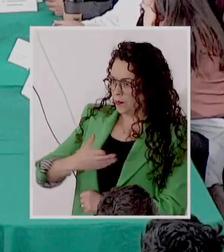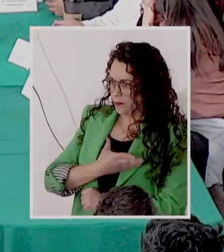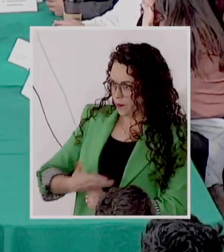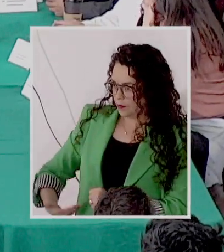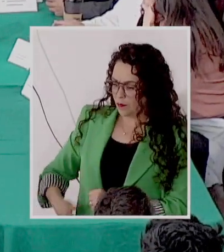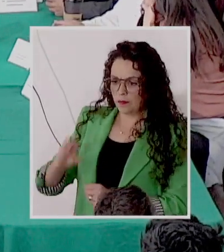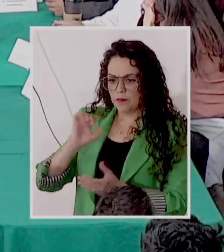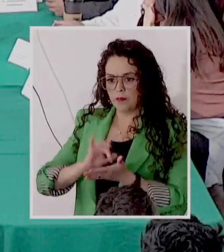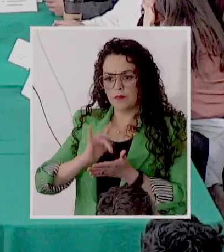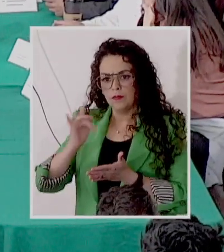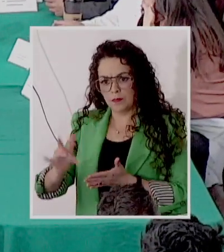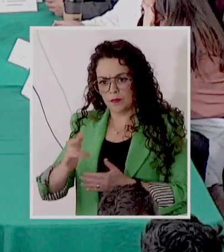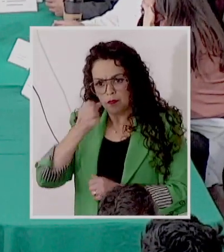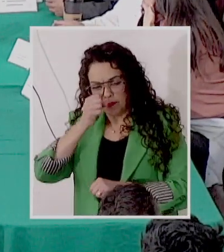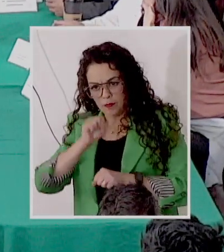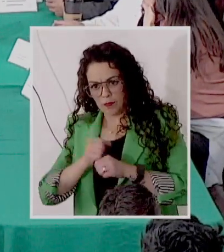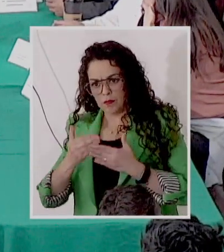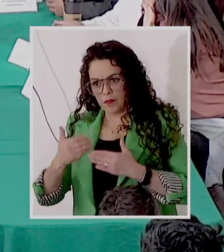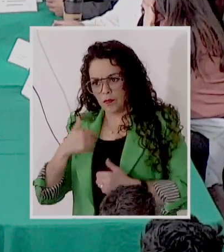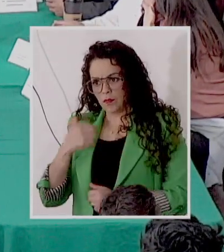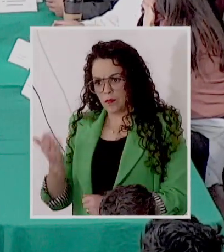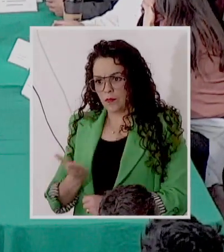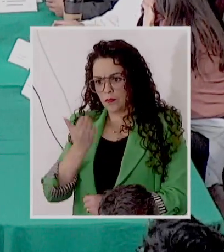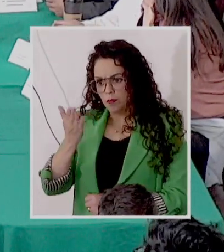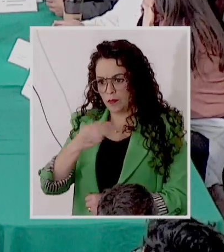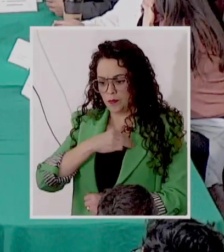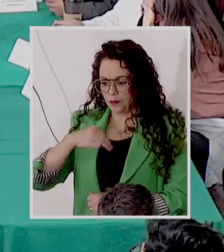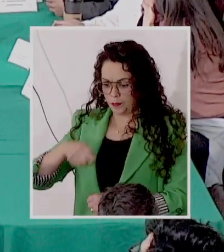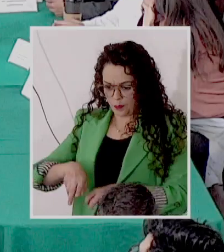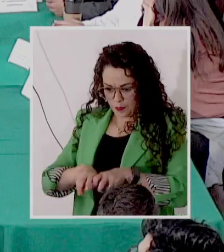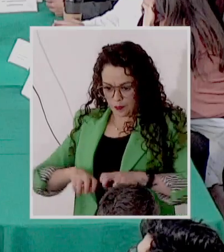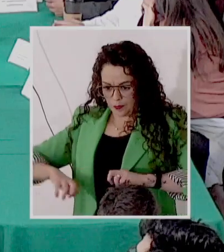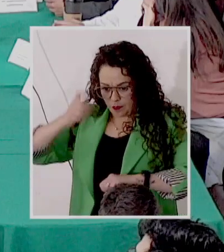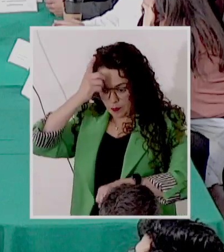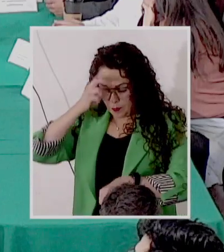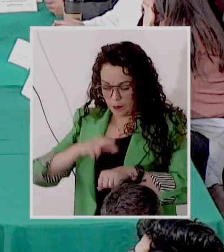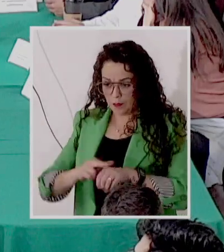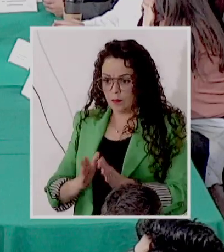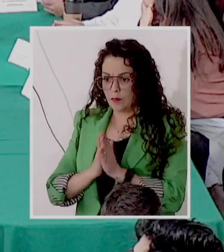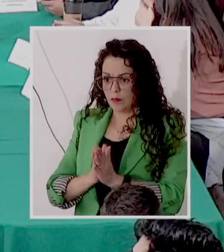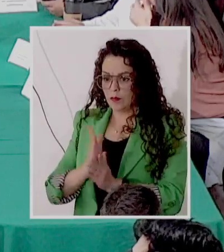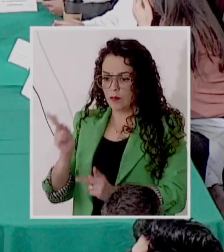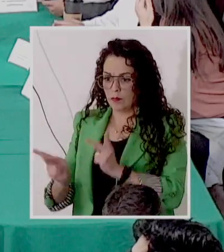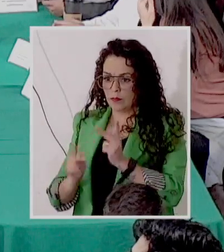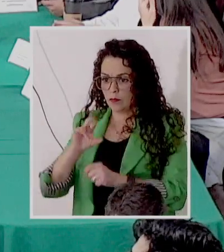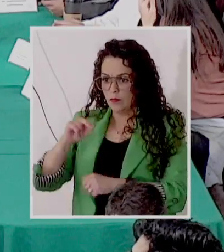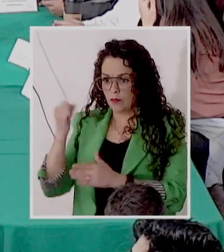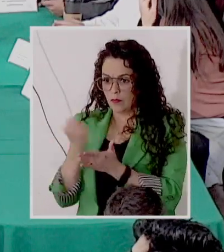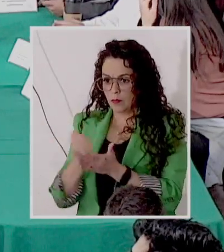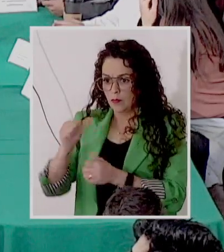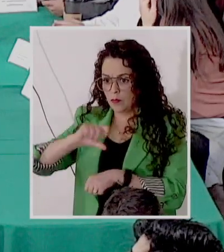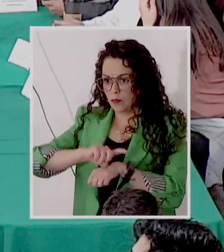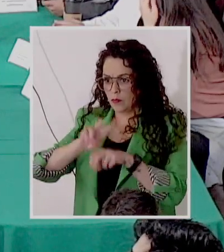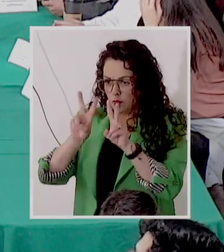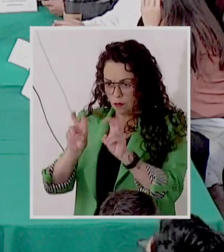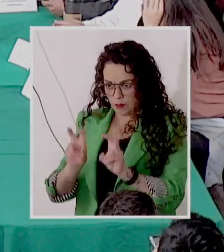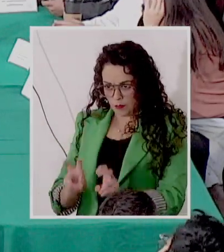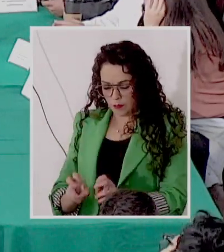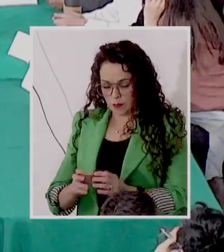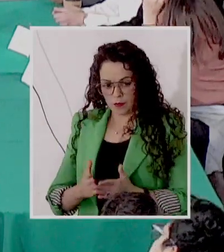a consideración de las y los diputados integrantes de esta mesa directiva la aprobación del orden del día de esta